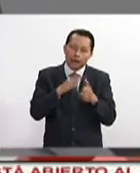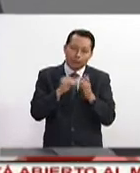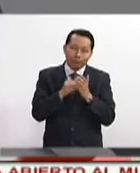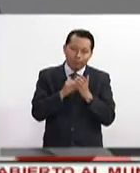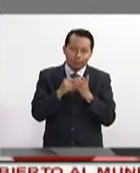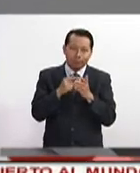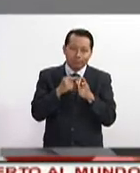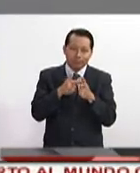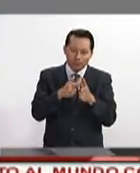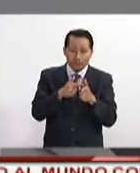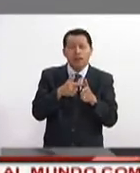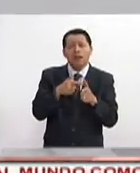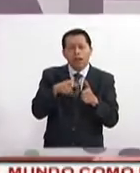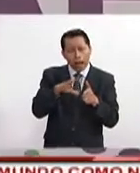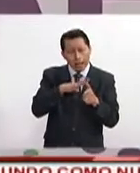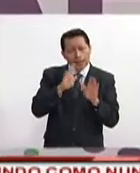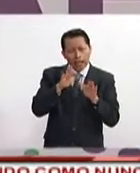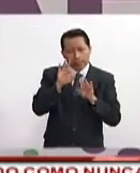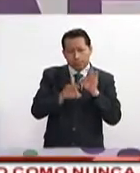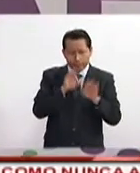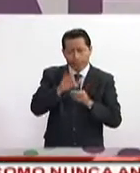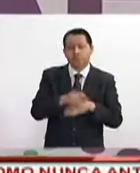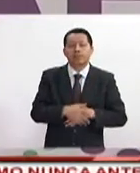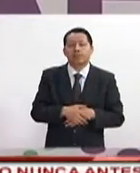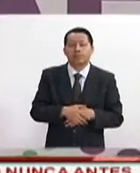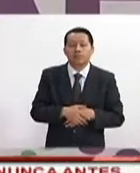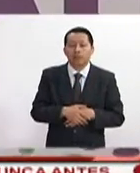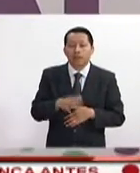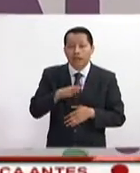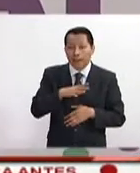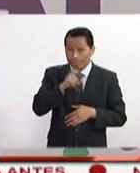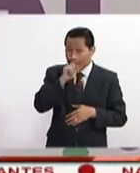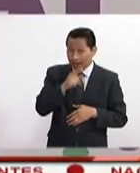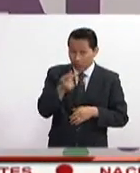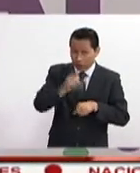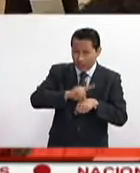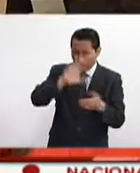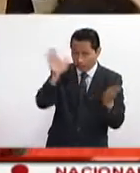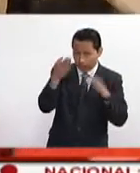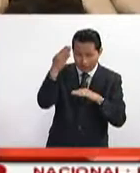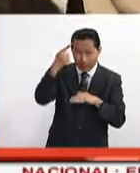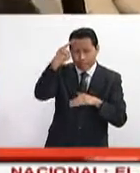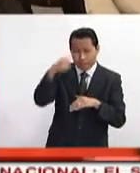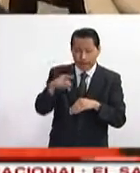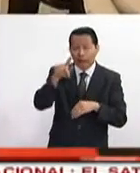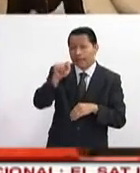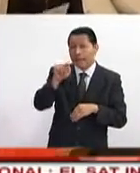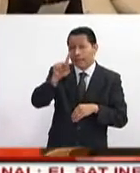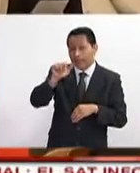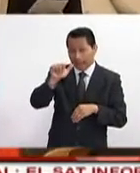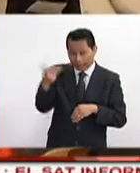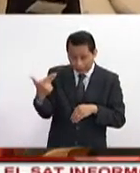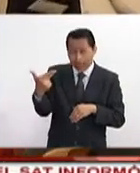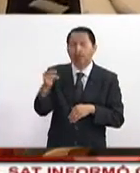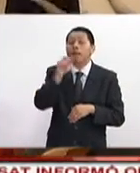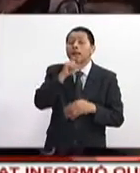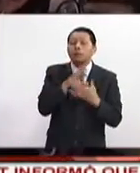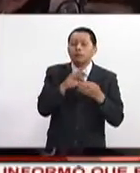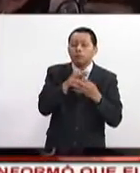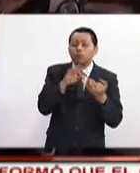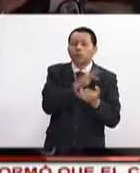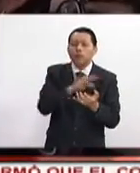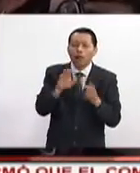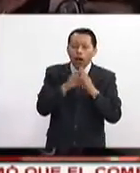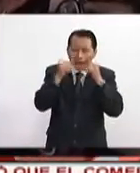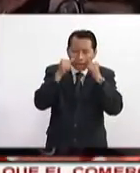un tratamiento específico. En el Día Mundial de la Sensibilización para la Atención del TDA, especialistas hicieron un llamado